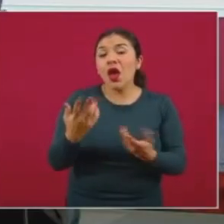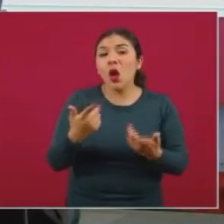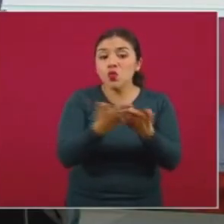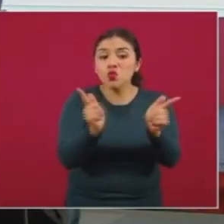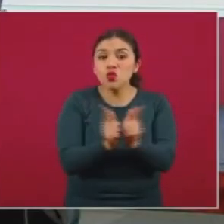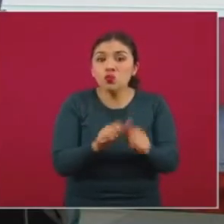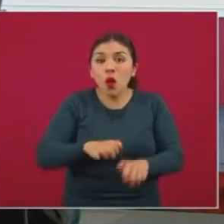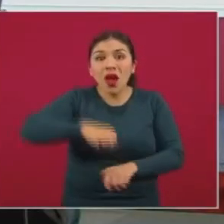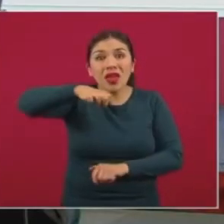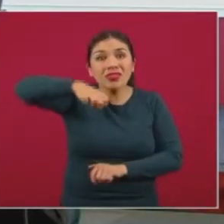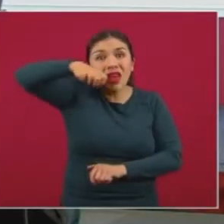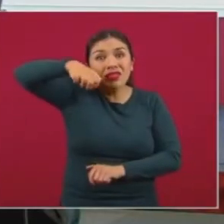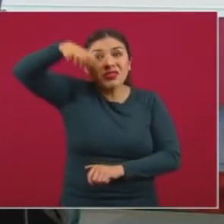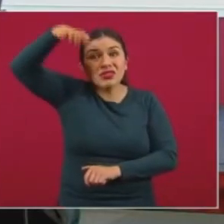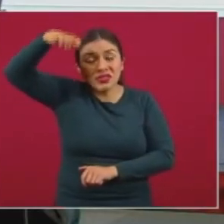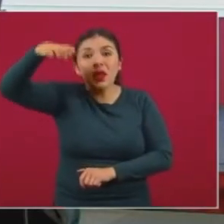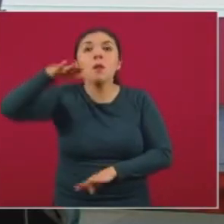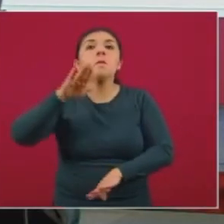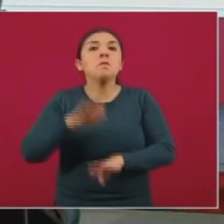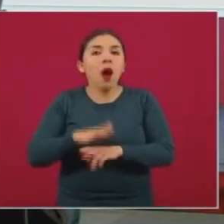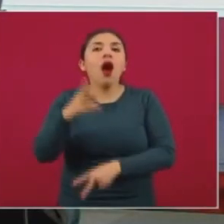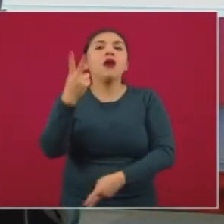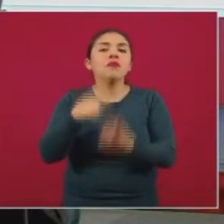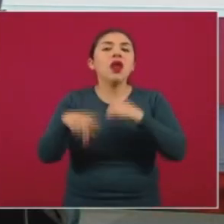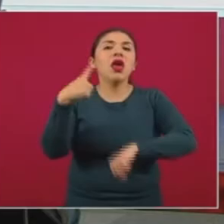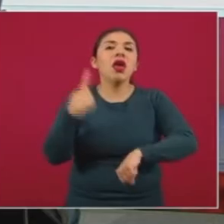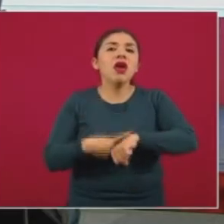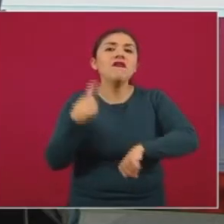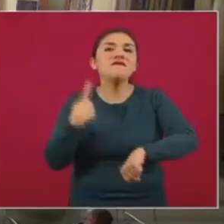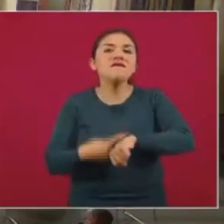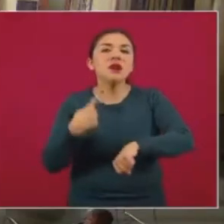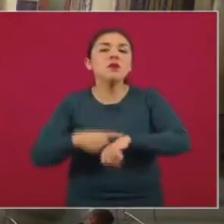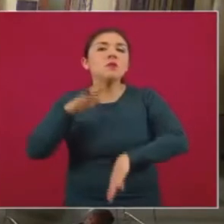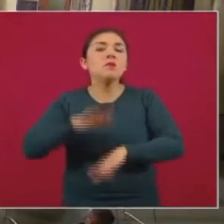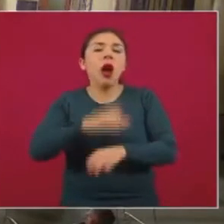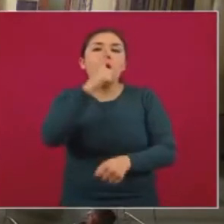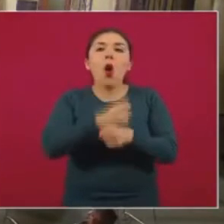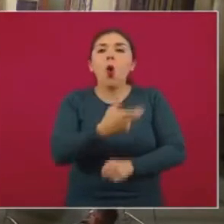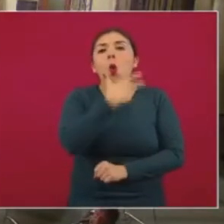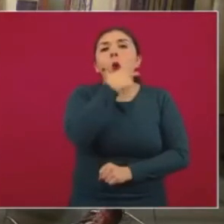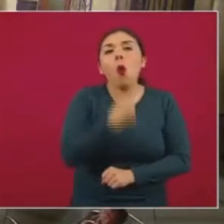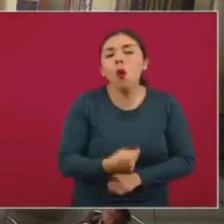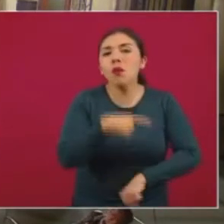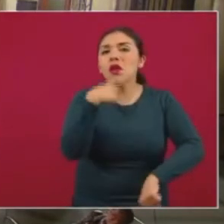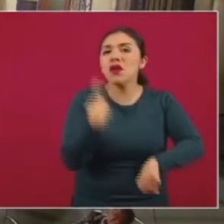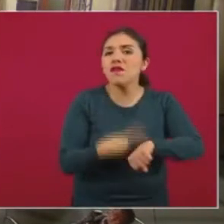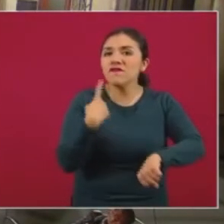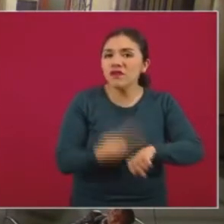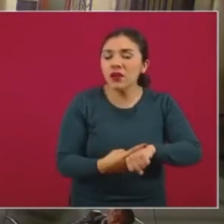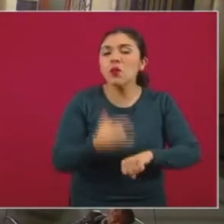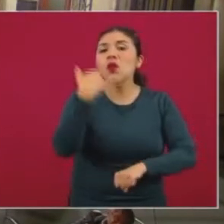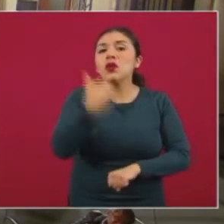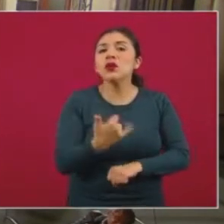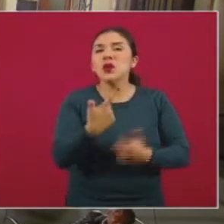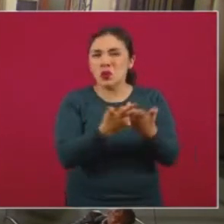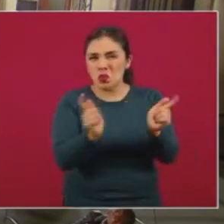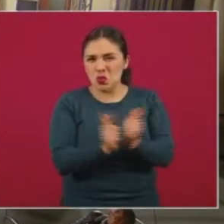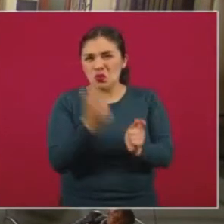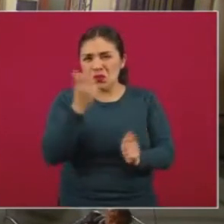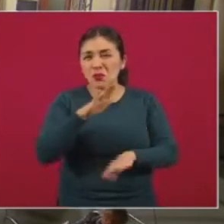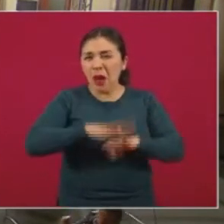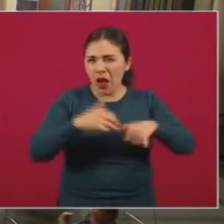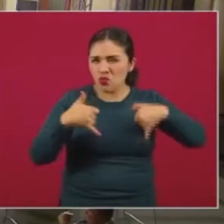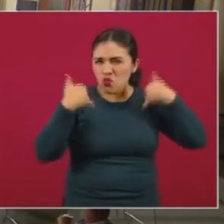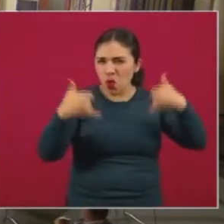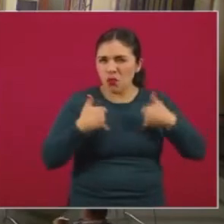edad, la mayor carga de enfermedad empieza a ser en los hombres, y en los grupos que comentábamos más jóvenes,